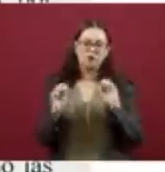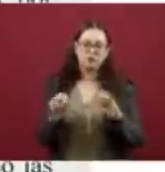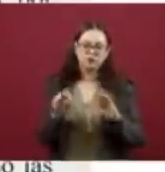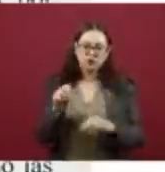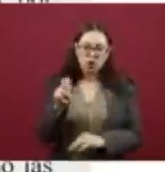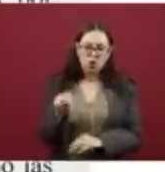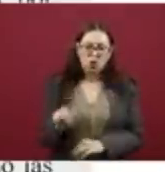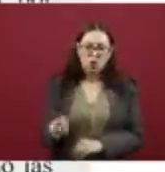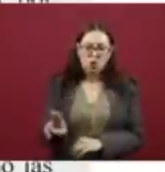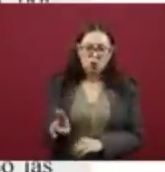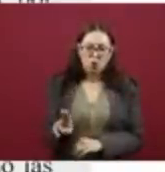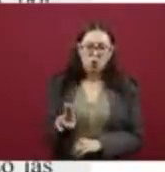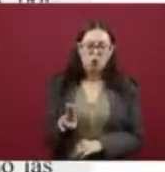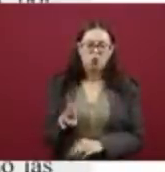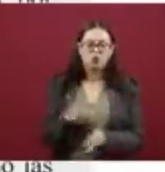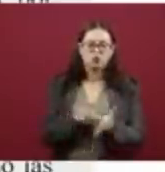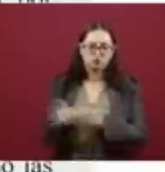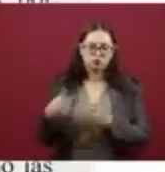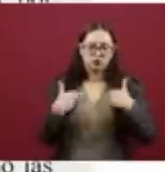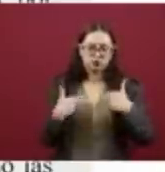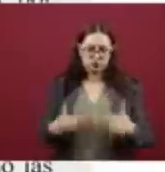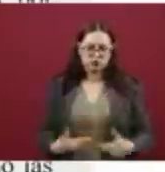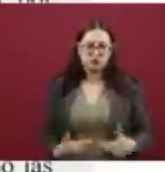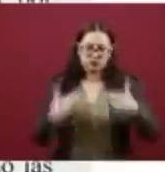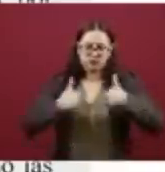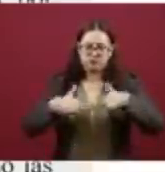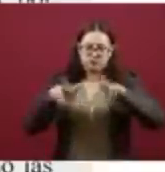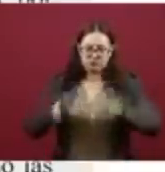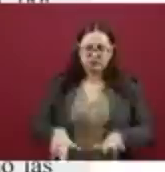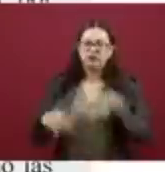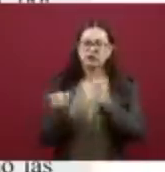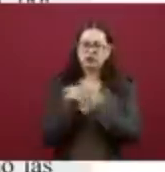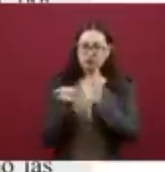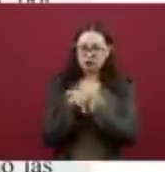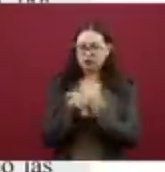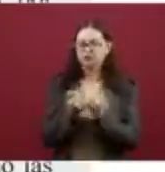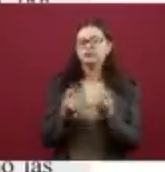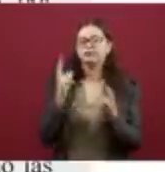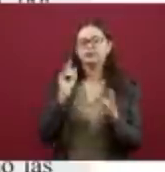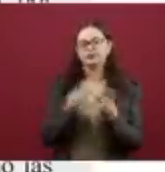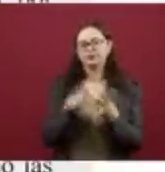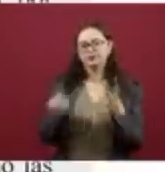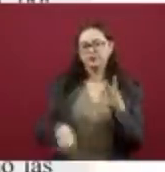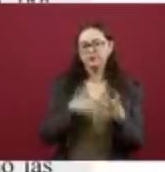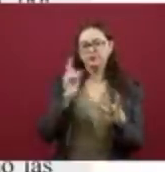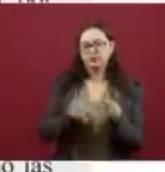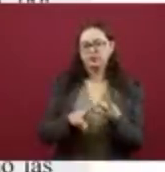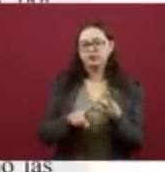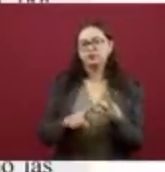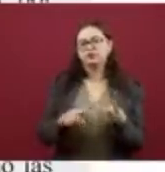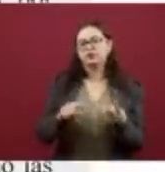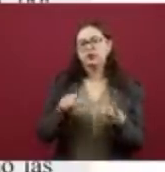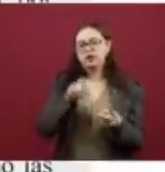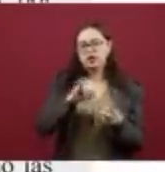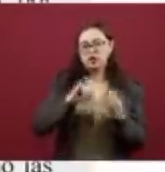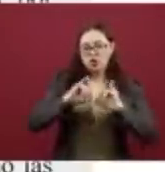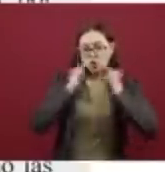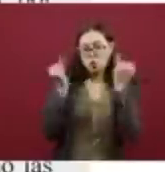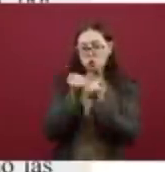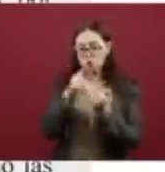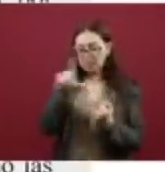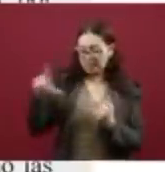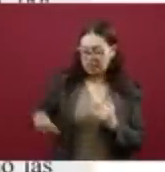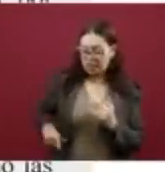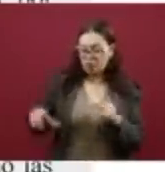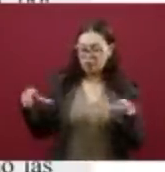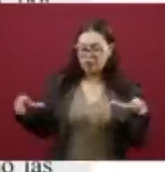Alta Comisionada de las Naciones Unidas sobre Derechos Humanos y se está realizando la conducción de la Junta de Gobierno para que se pueda